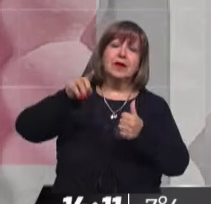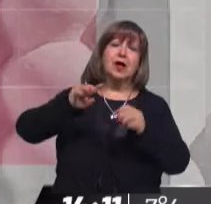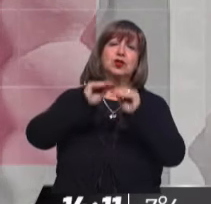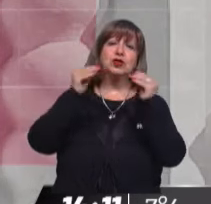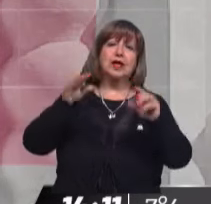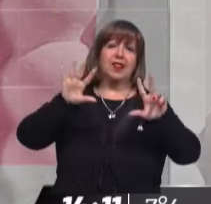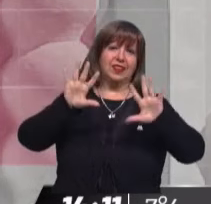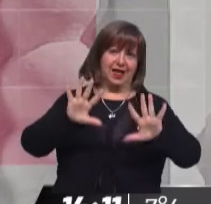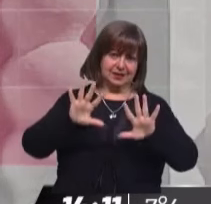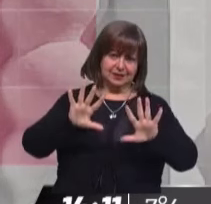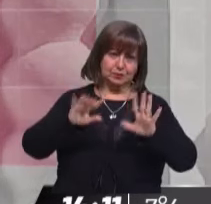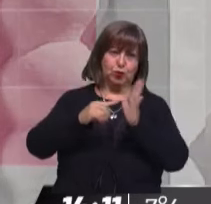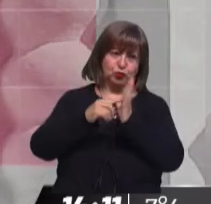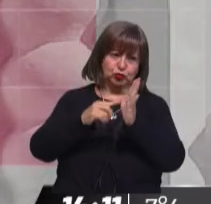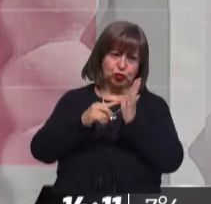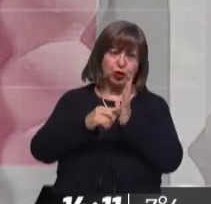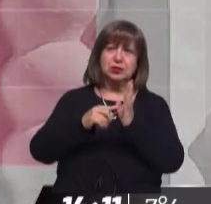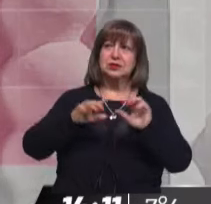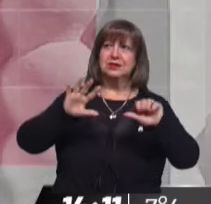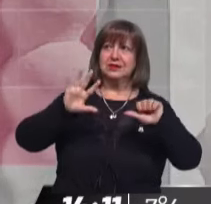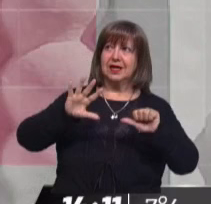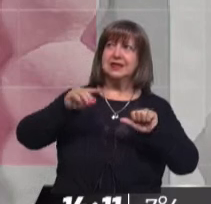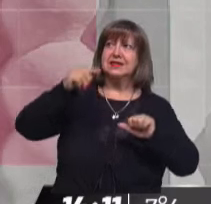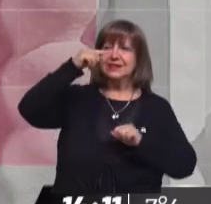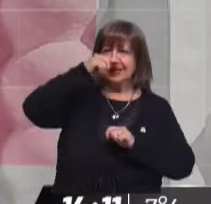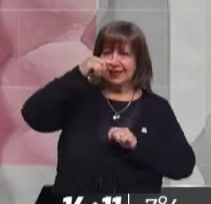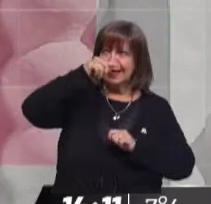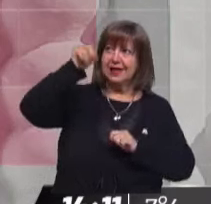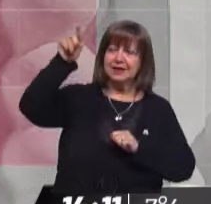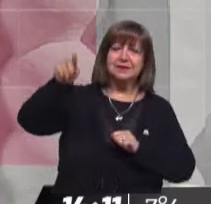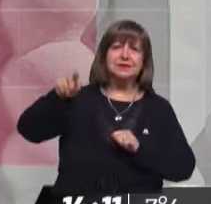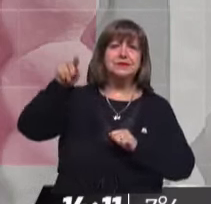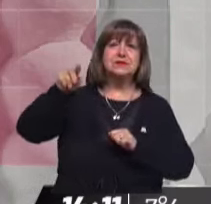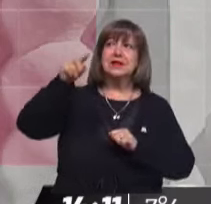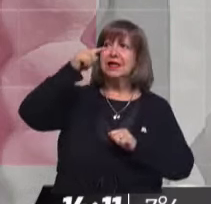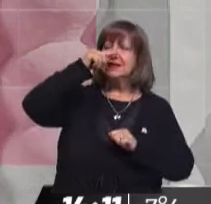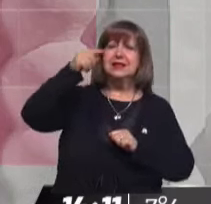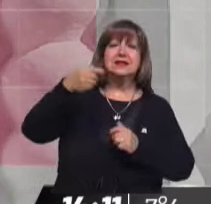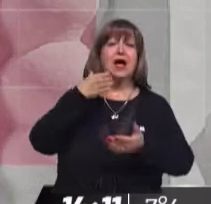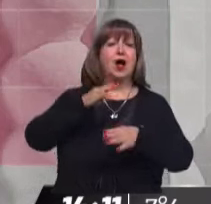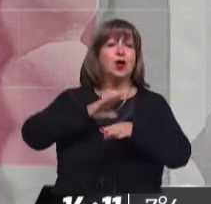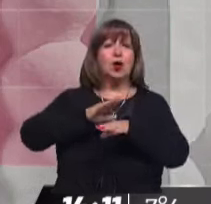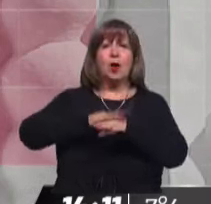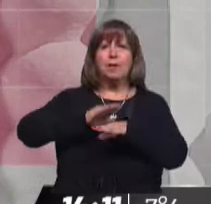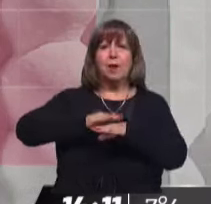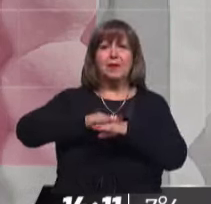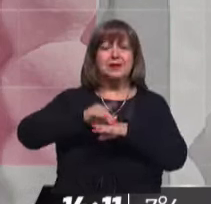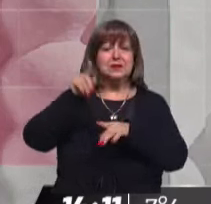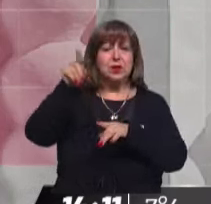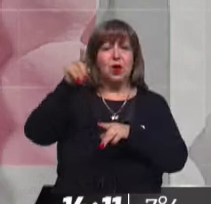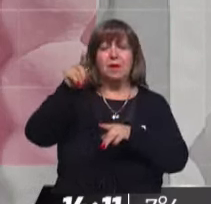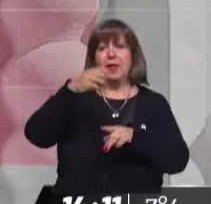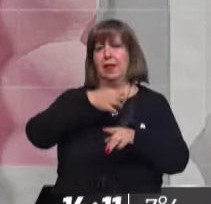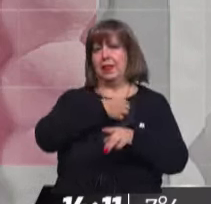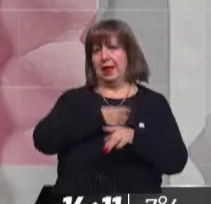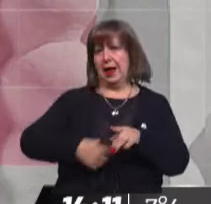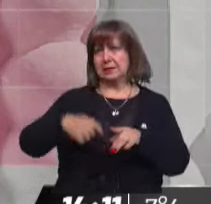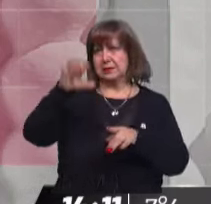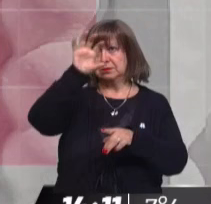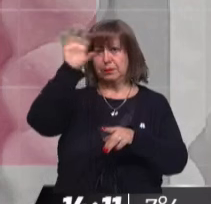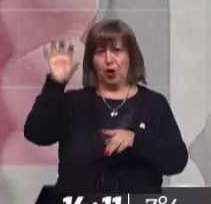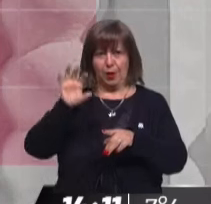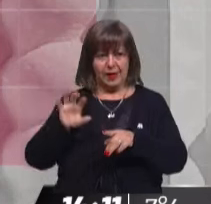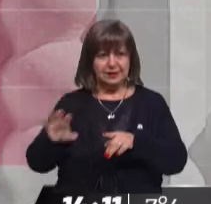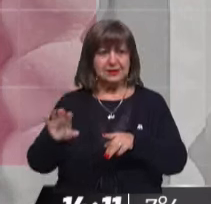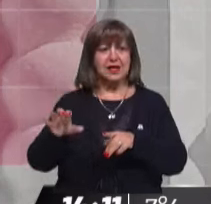10 los puntos en total, entonces hasta acá 6. ¿Y qué sigue? Bueno, esto del compromiso de provincias de explotación de recursos. También está en